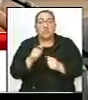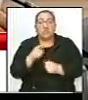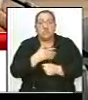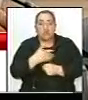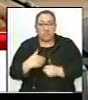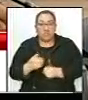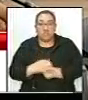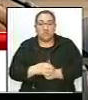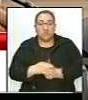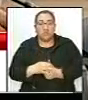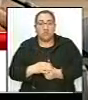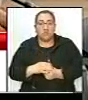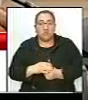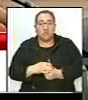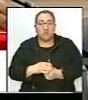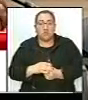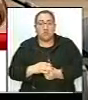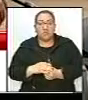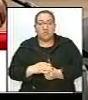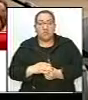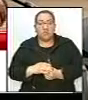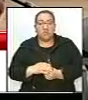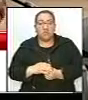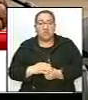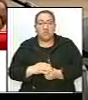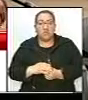presidente, creo yo que es hacer un